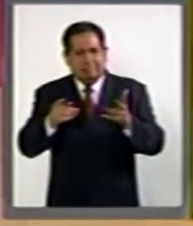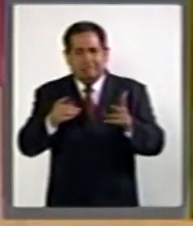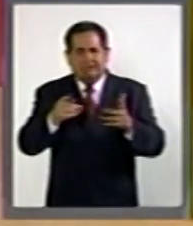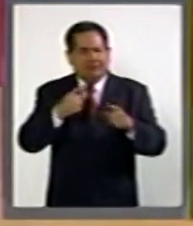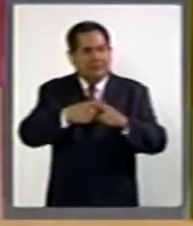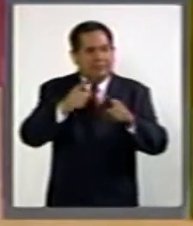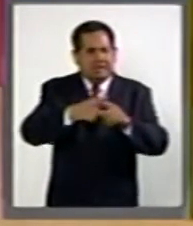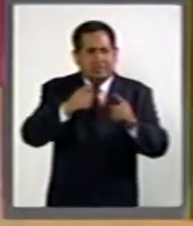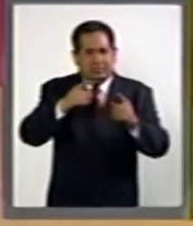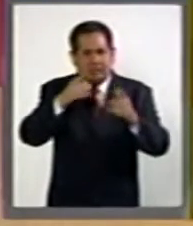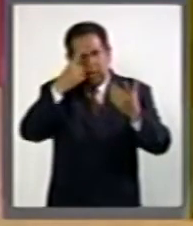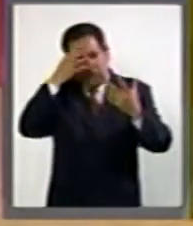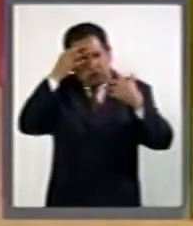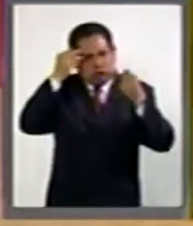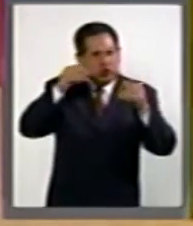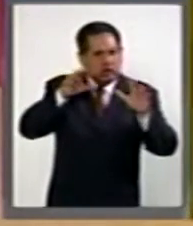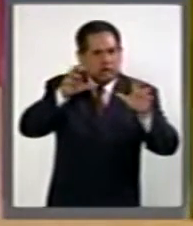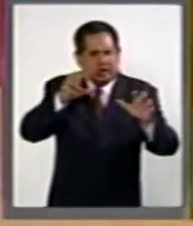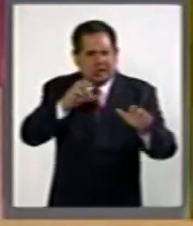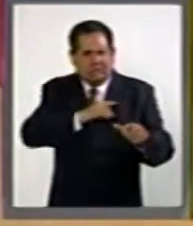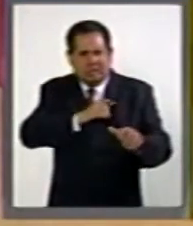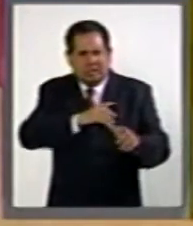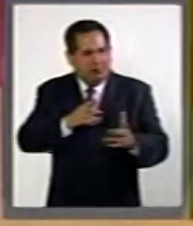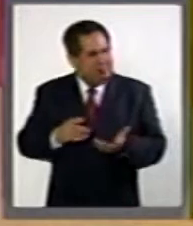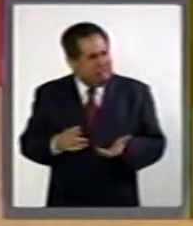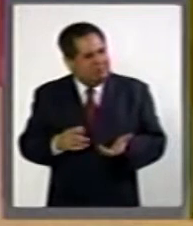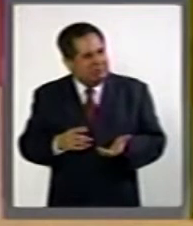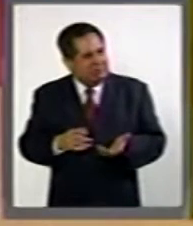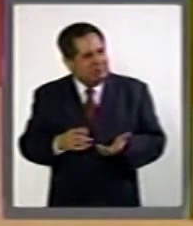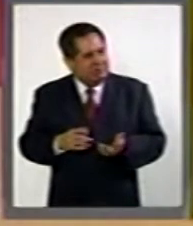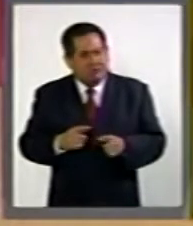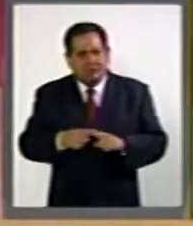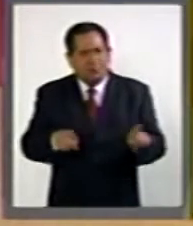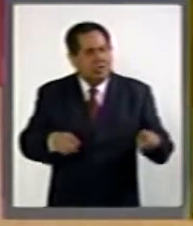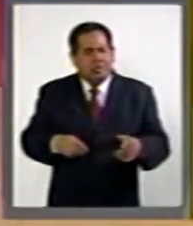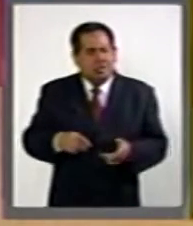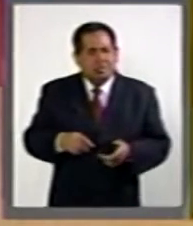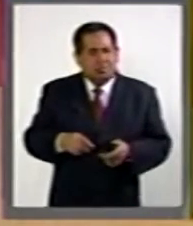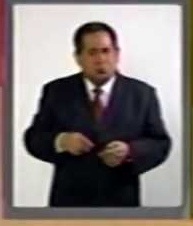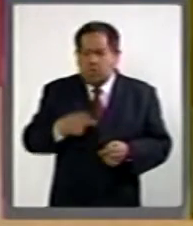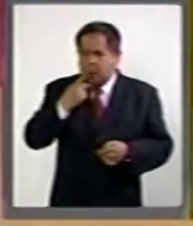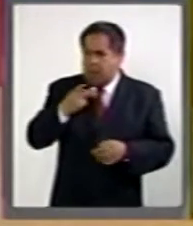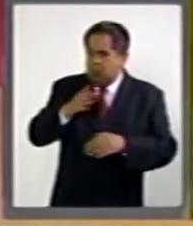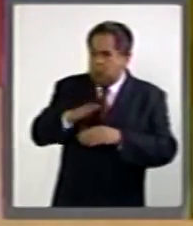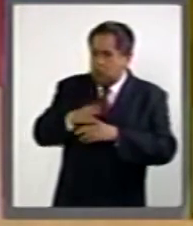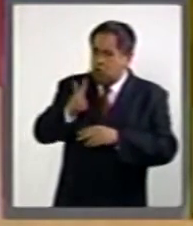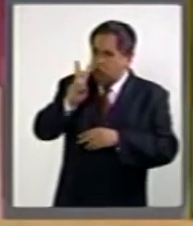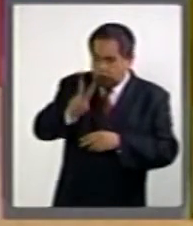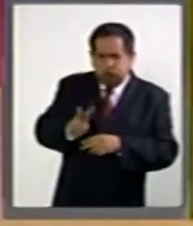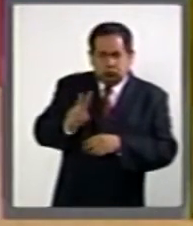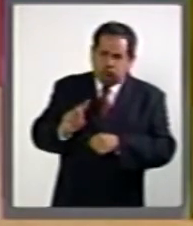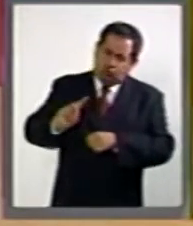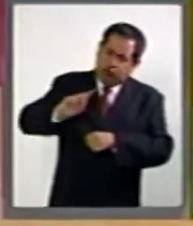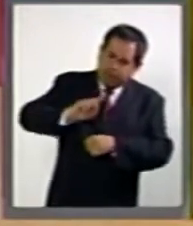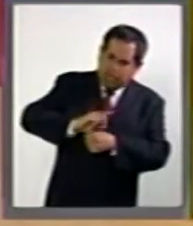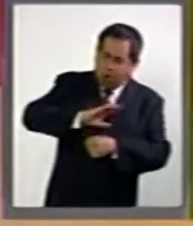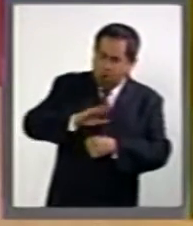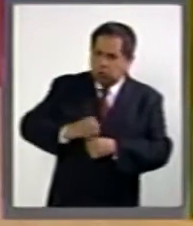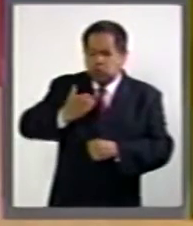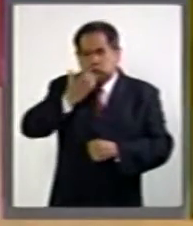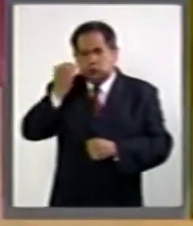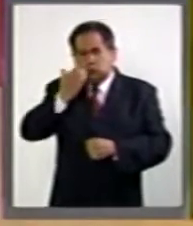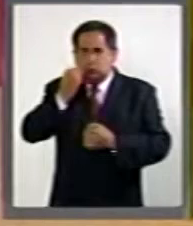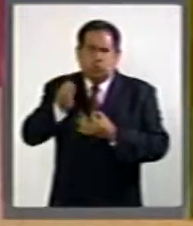de los seres que generan terror y no hablan de por qué surge esta tradición